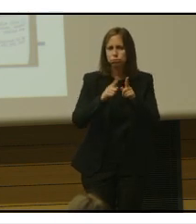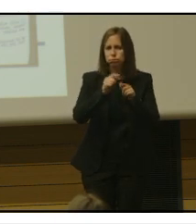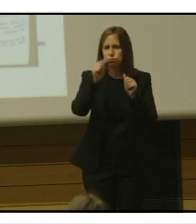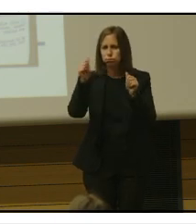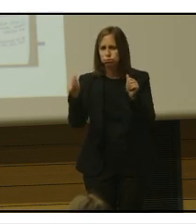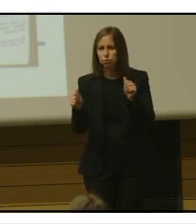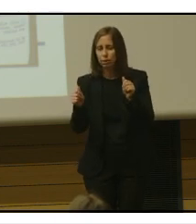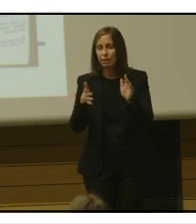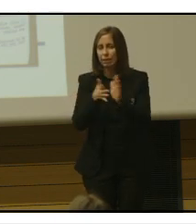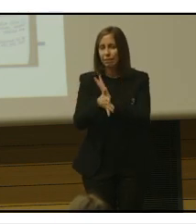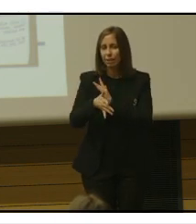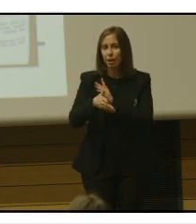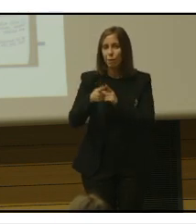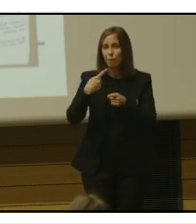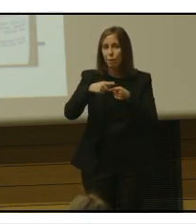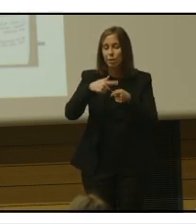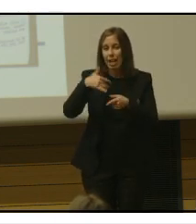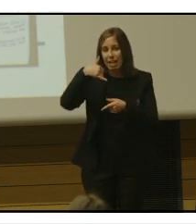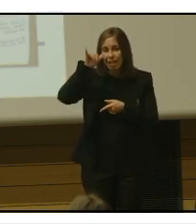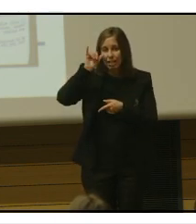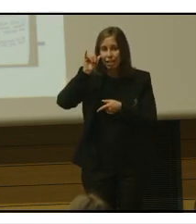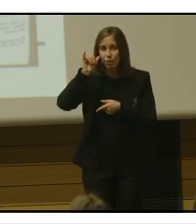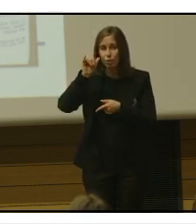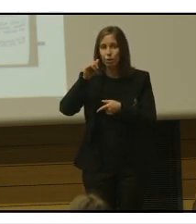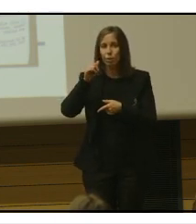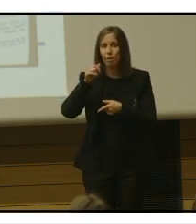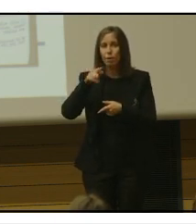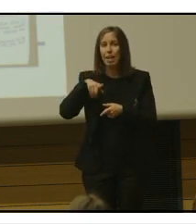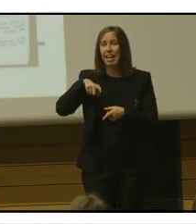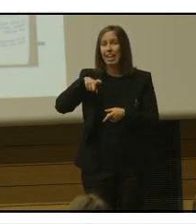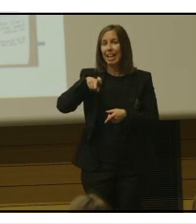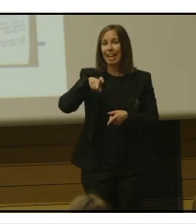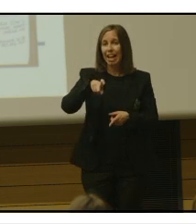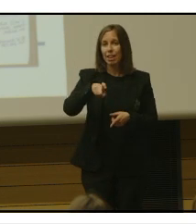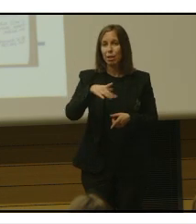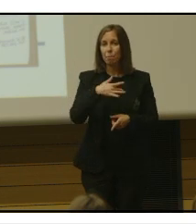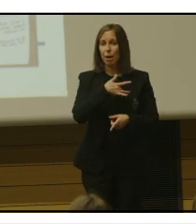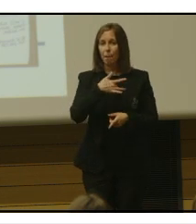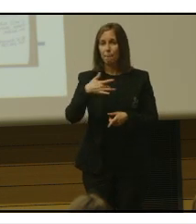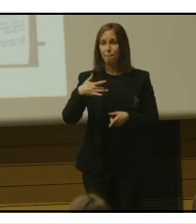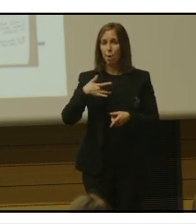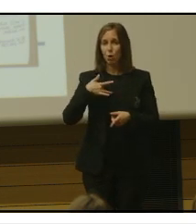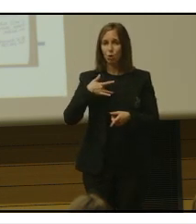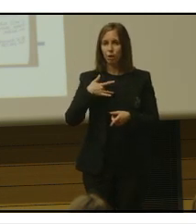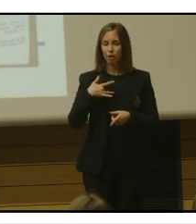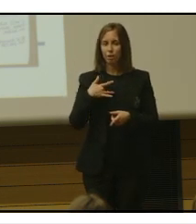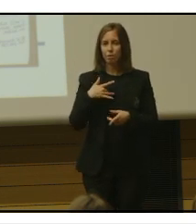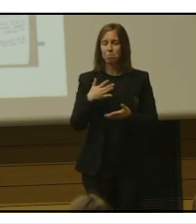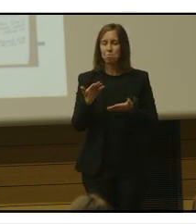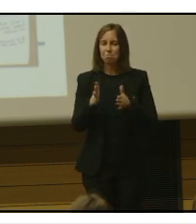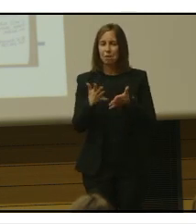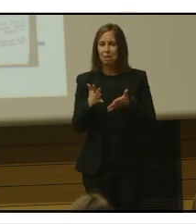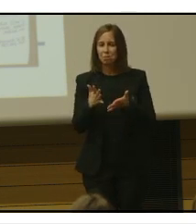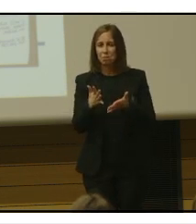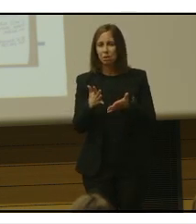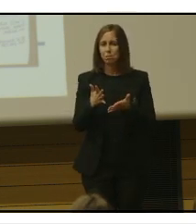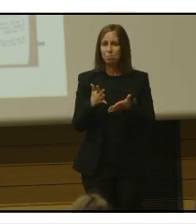un factor de riesgo en la inducción del carcinoma broncogénico y fija más o menos